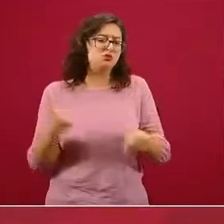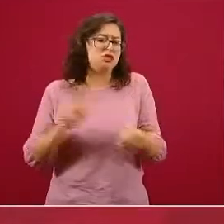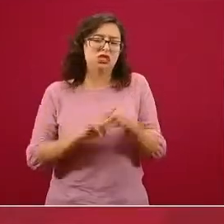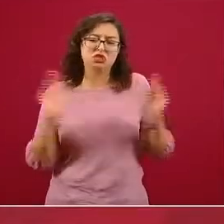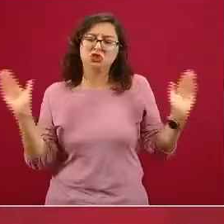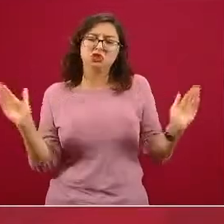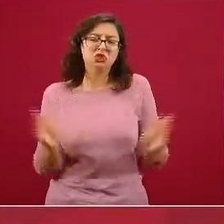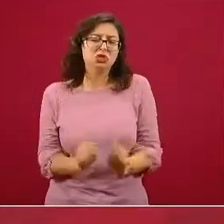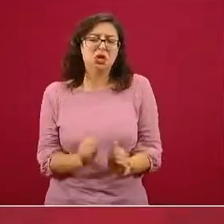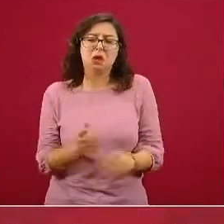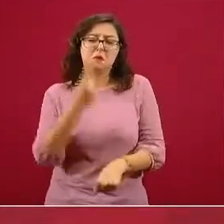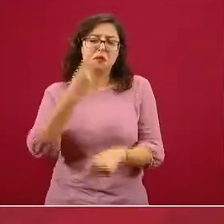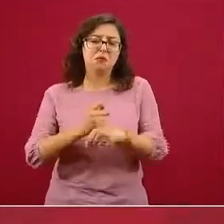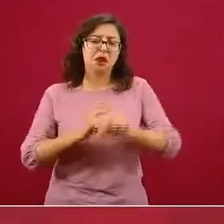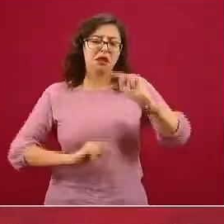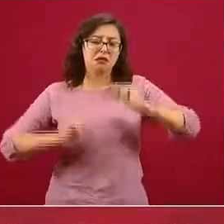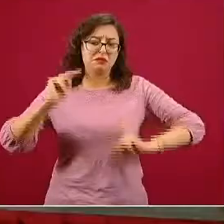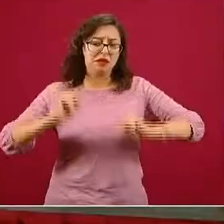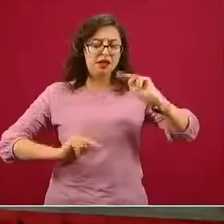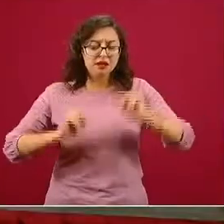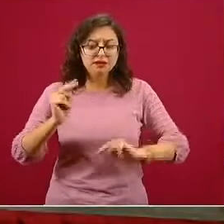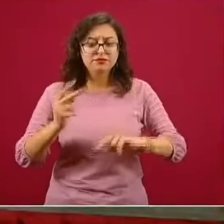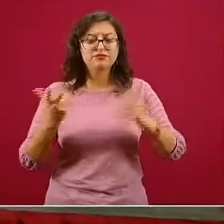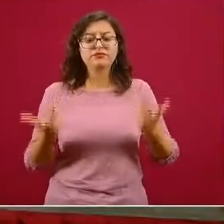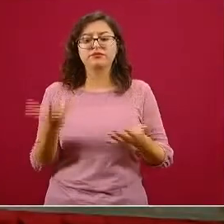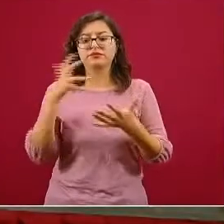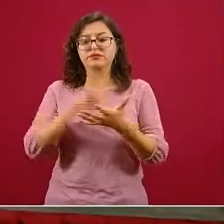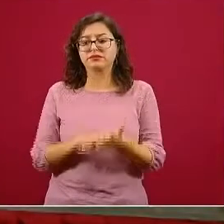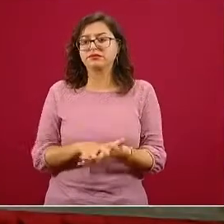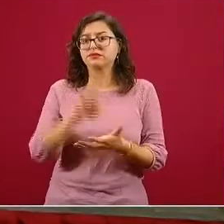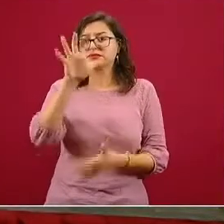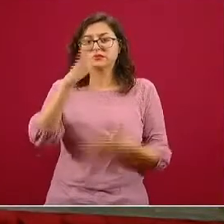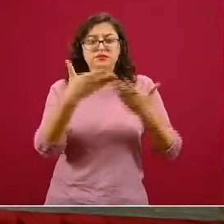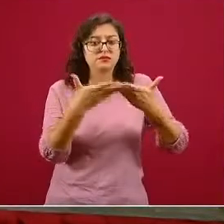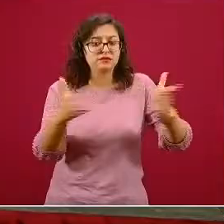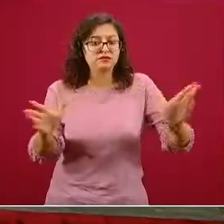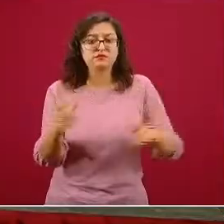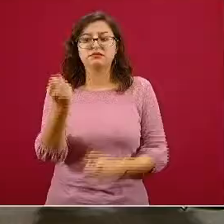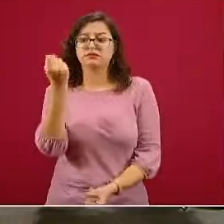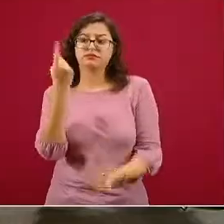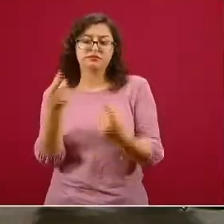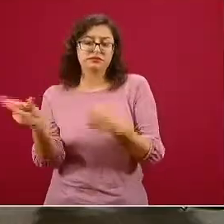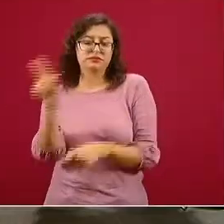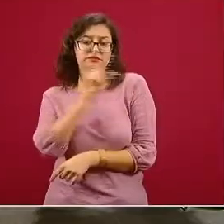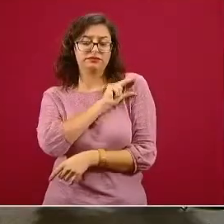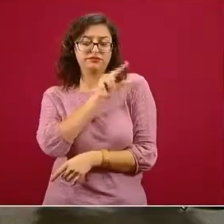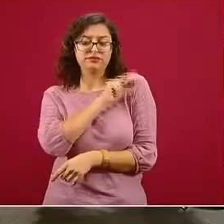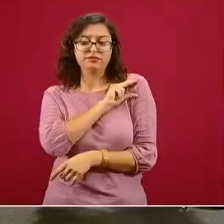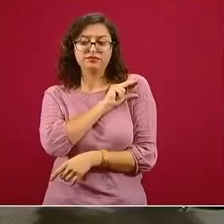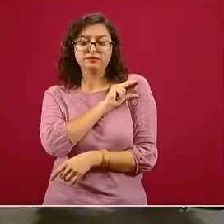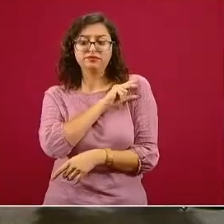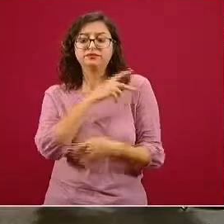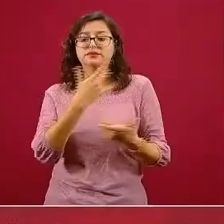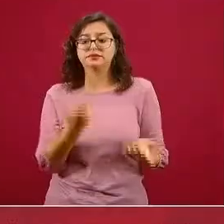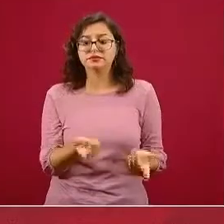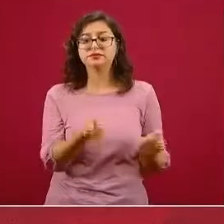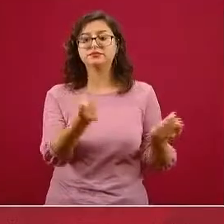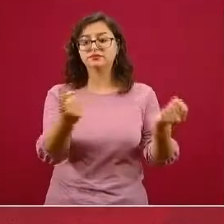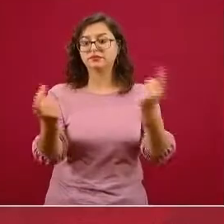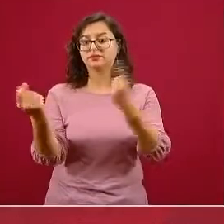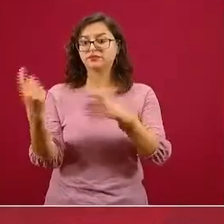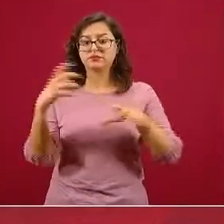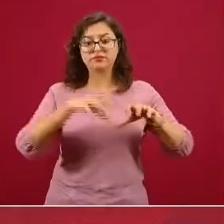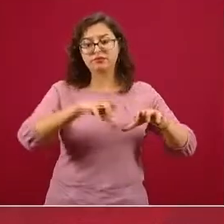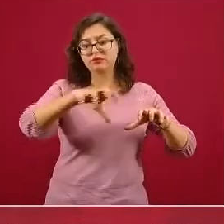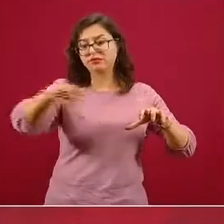de consulta ambulatoria, en su mayoría del sector público, algunas del sector privado, algunas de sectores